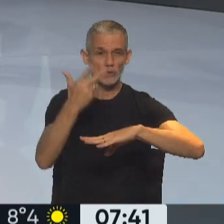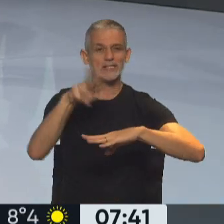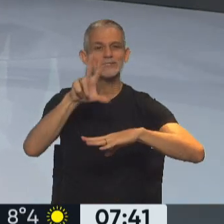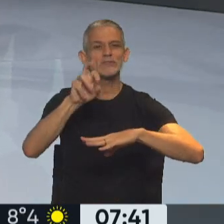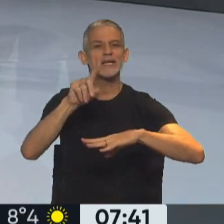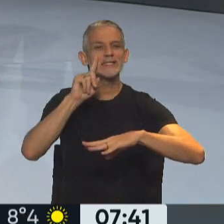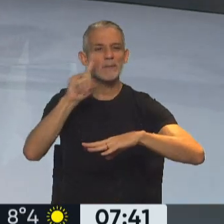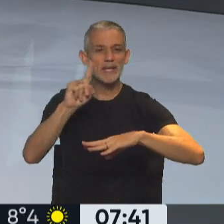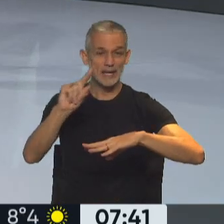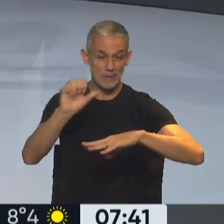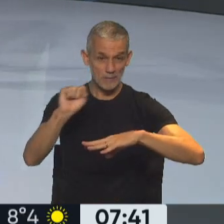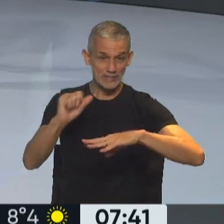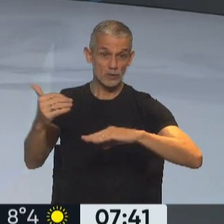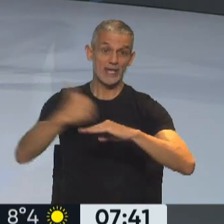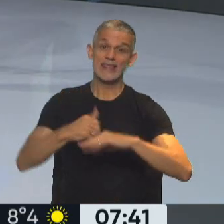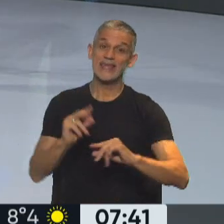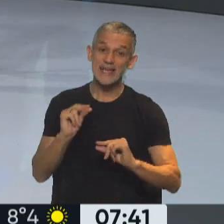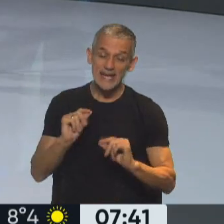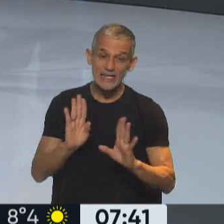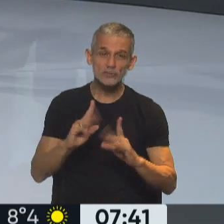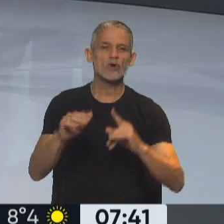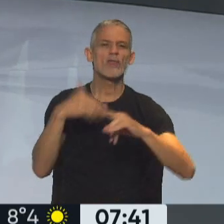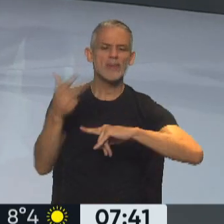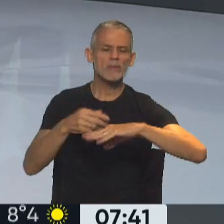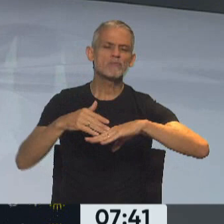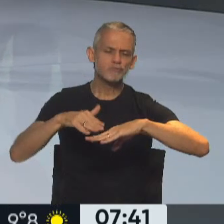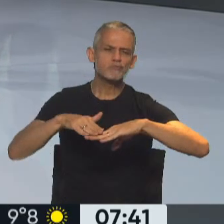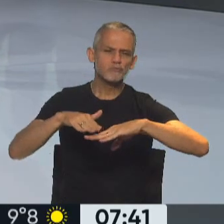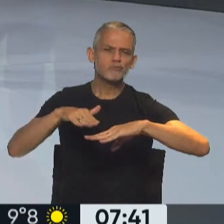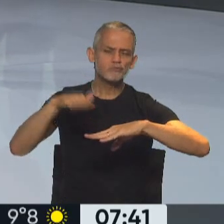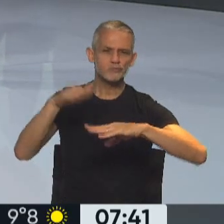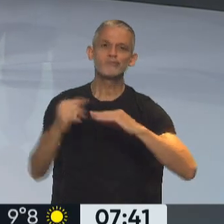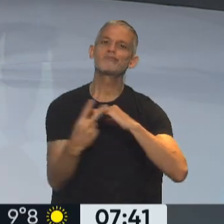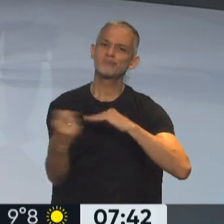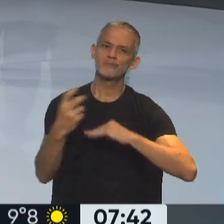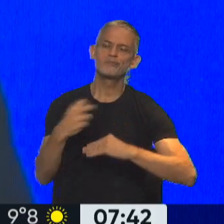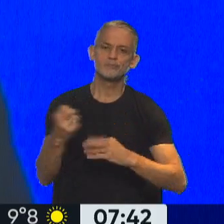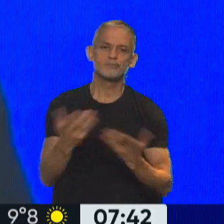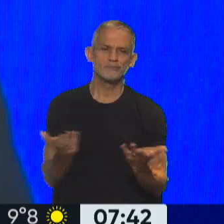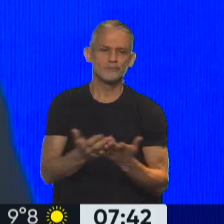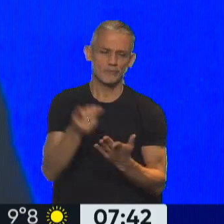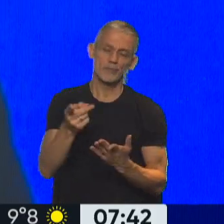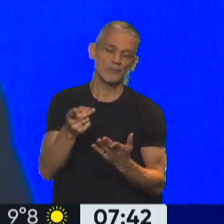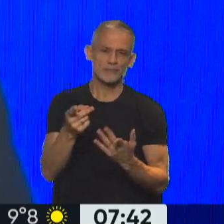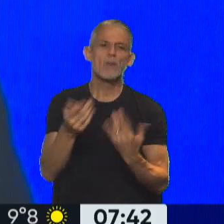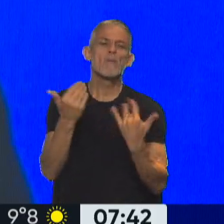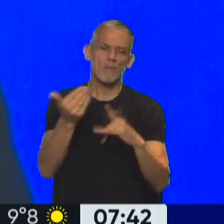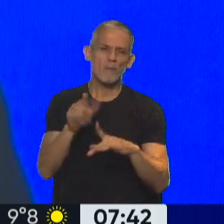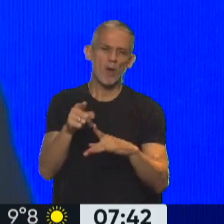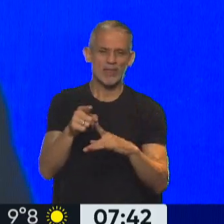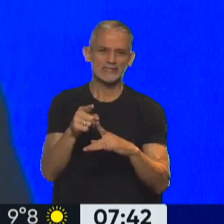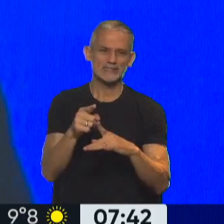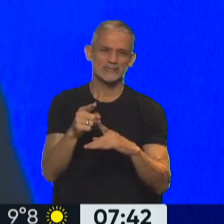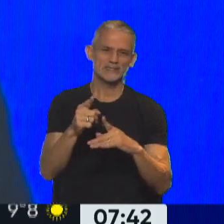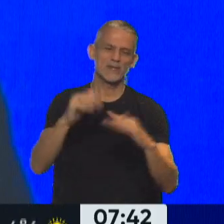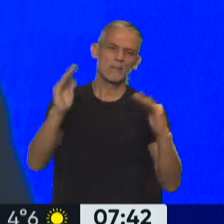de 330 mil pesos, después comienzan a deducirse un par de deducciones, valga la